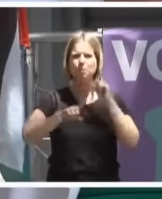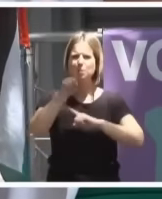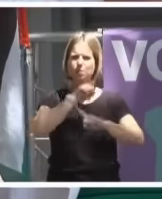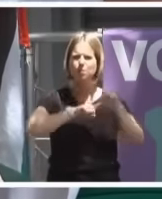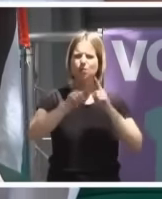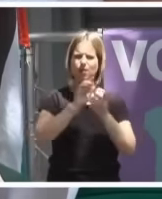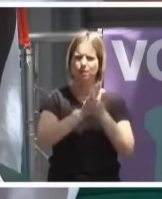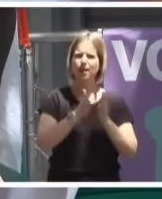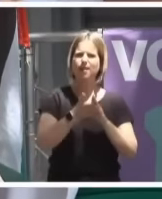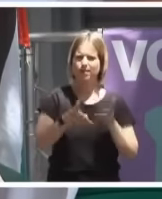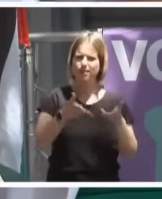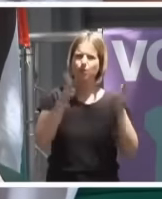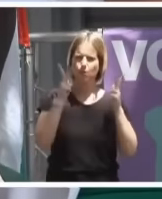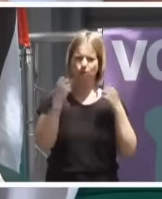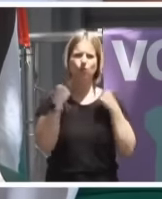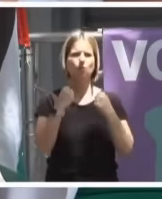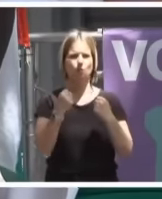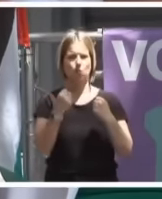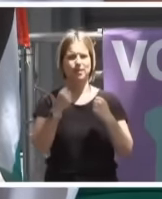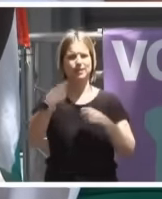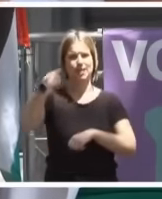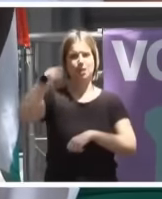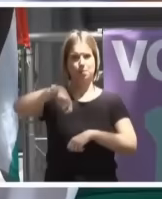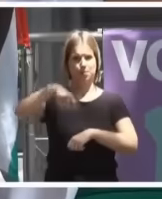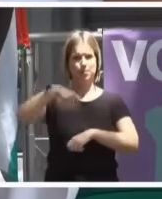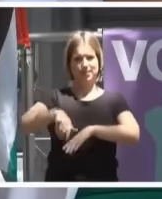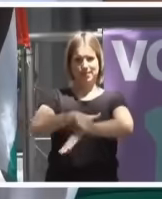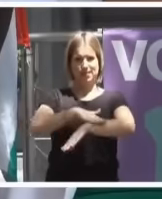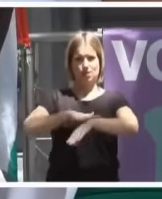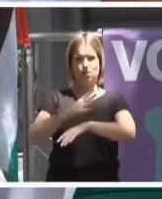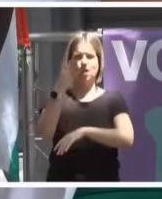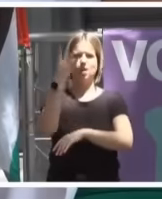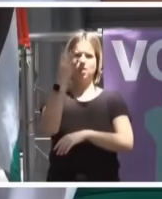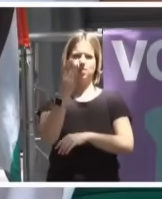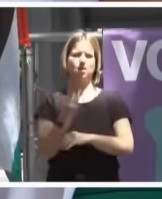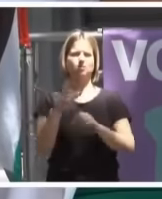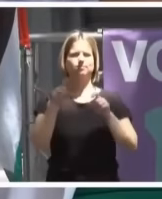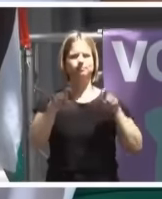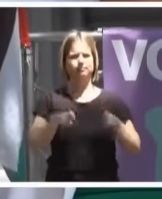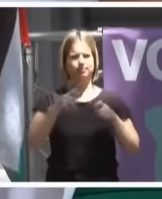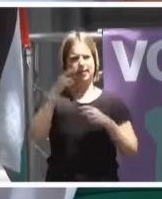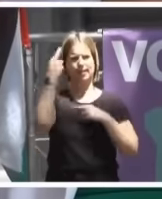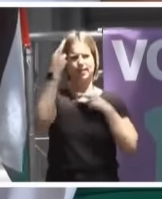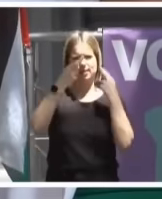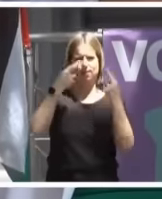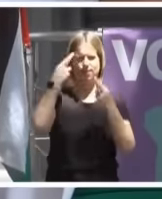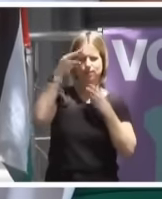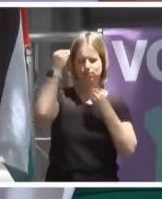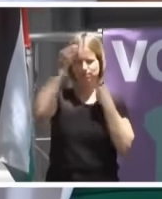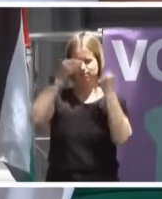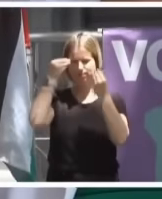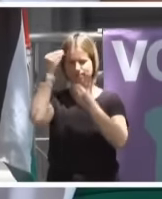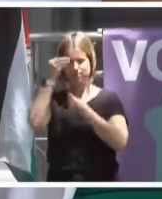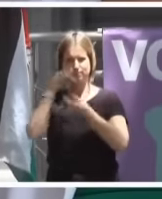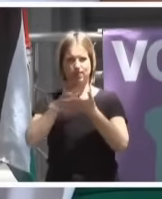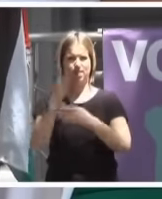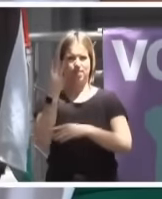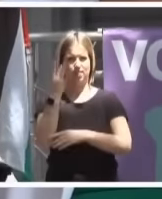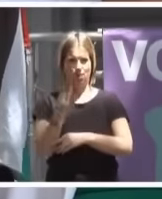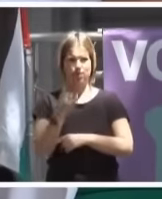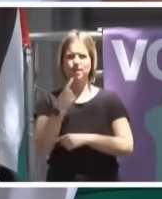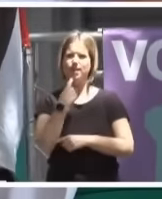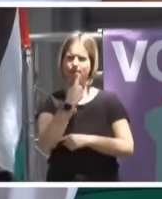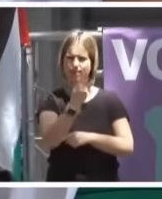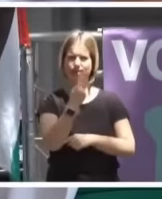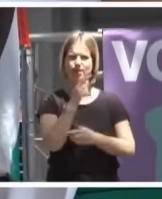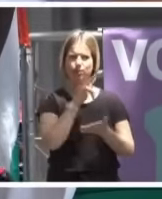muy profundo que el presidente del gobierno se vaya 5 días de reflexión, 5 días a pensar, señale los